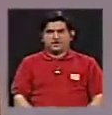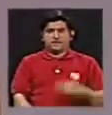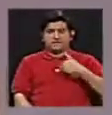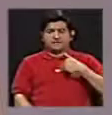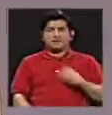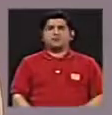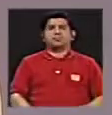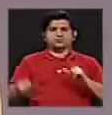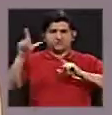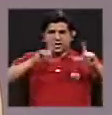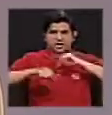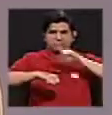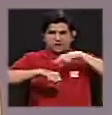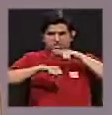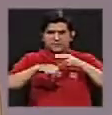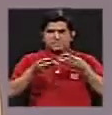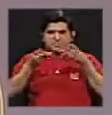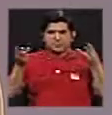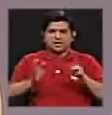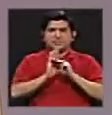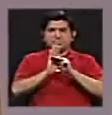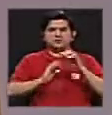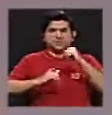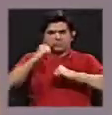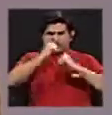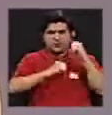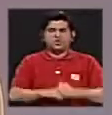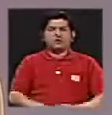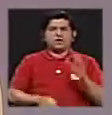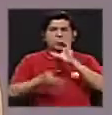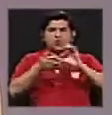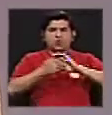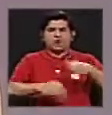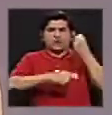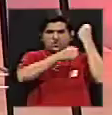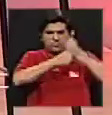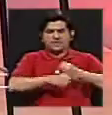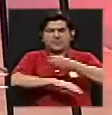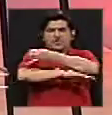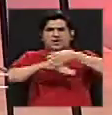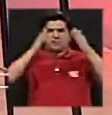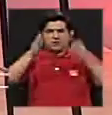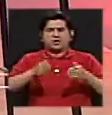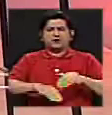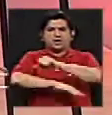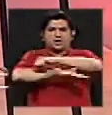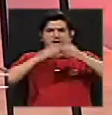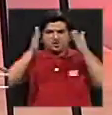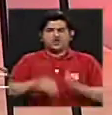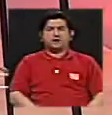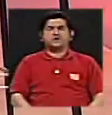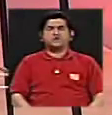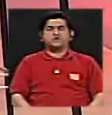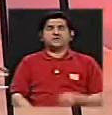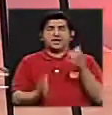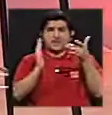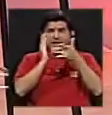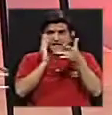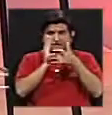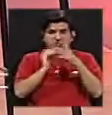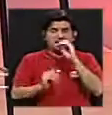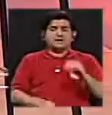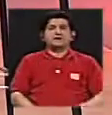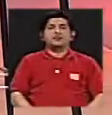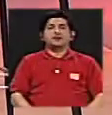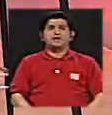NAME apoyando a esta unidad ejecutora, vamos a tener el Colegio Federado de Ingenieros y Arquitectos, el Instituto Tecnológico y el Colegio de Ciencias Económicas para